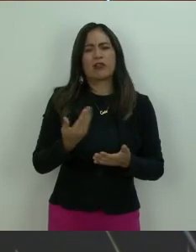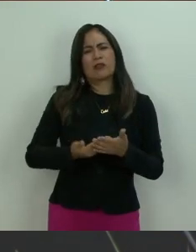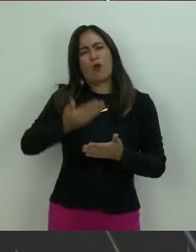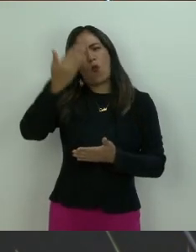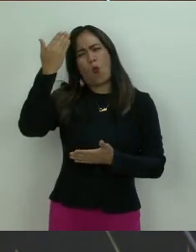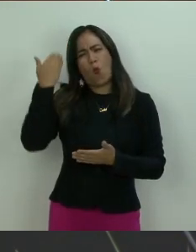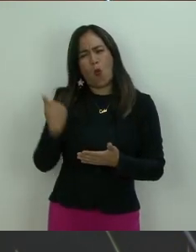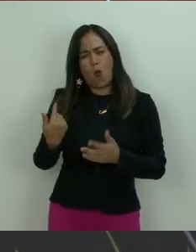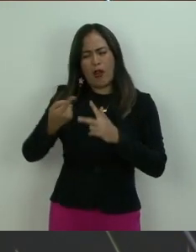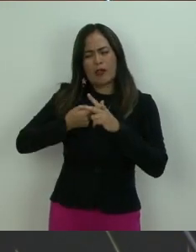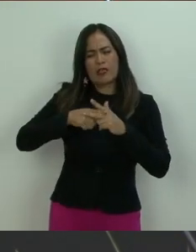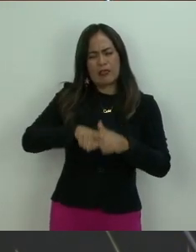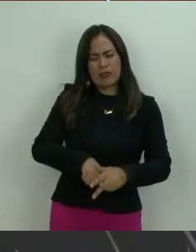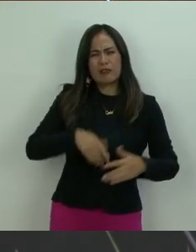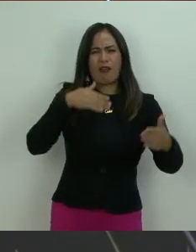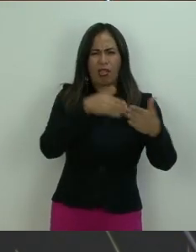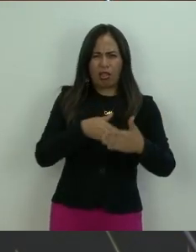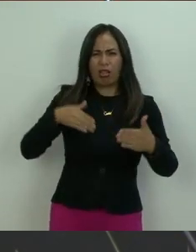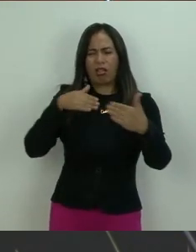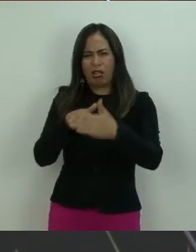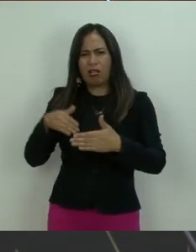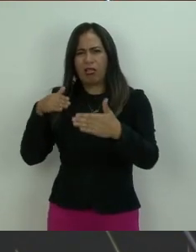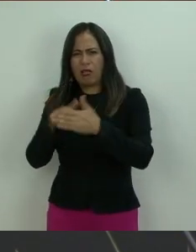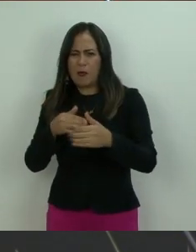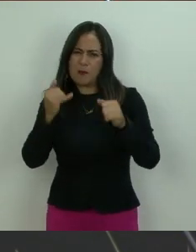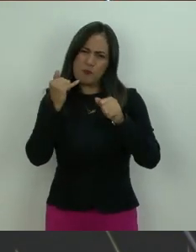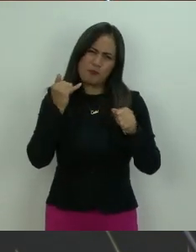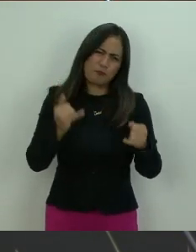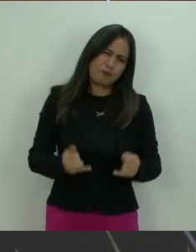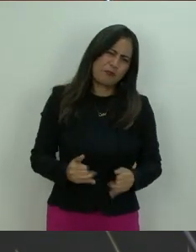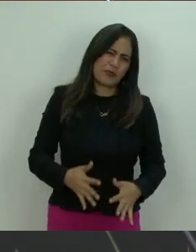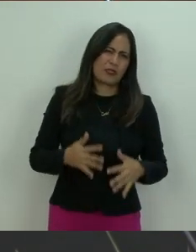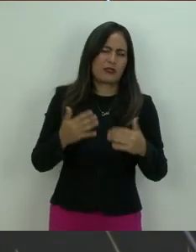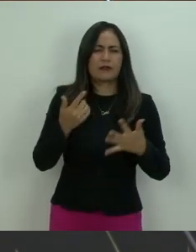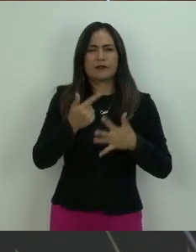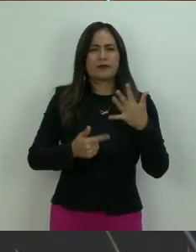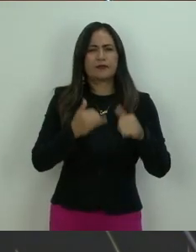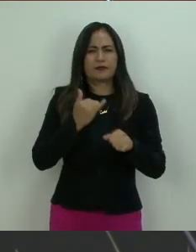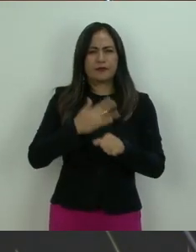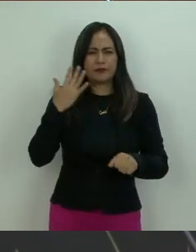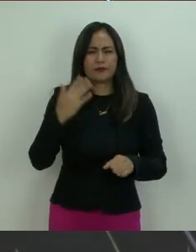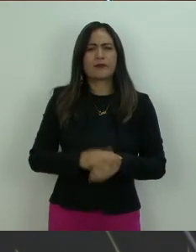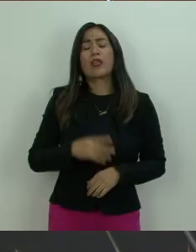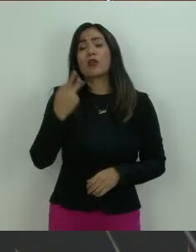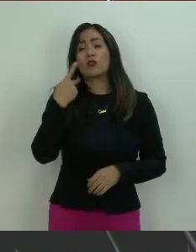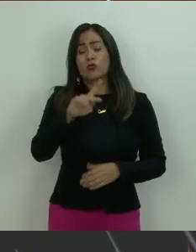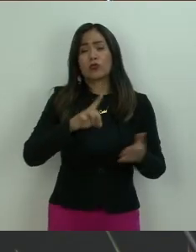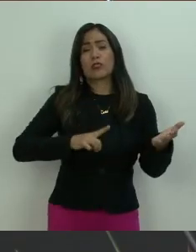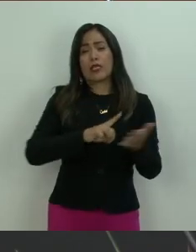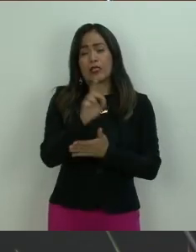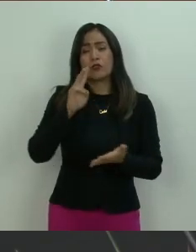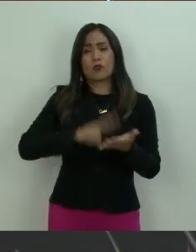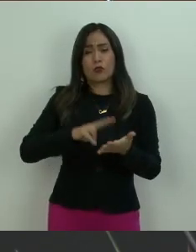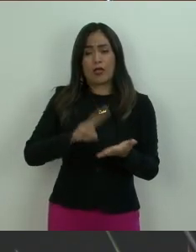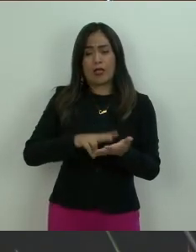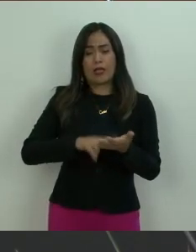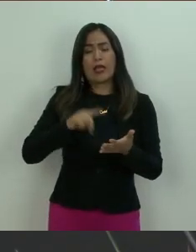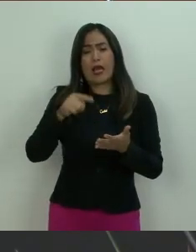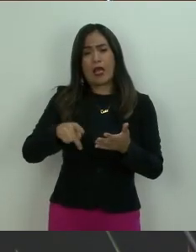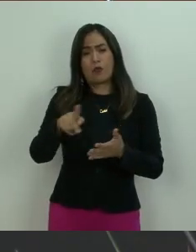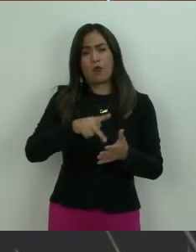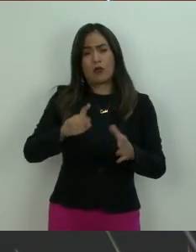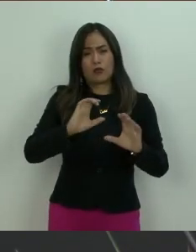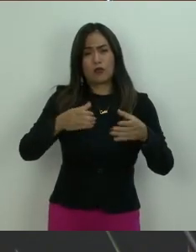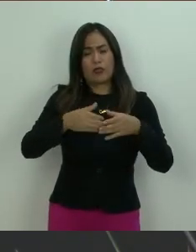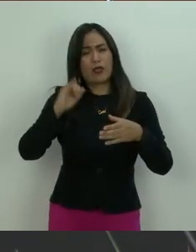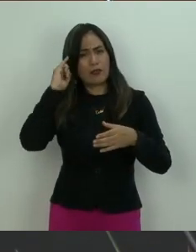sujetos a trabajos y obstáculos para su ejercicio. Prueba de ello es que para hacer valer sus derechos las y los integrantes de las comunidades indígenas